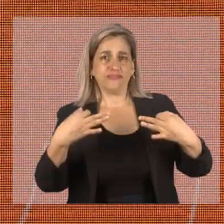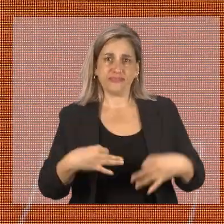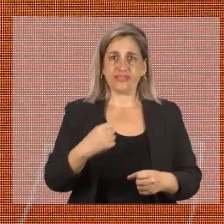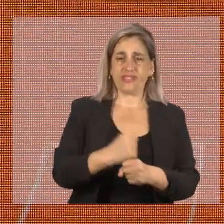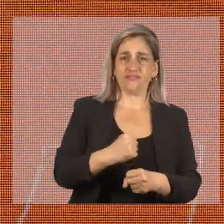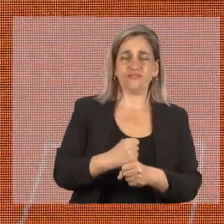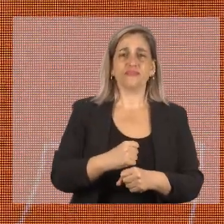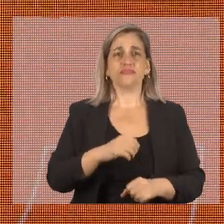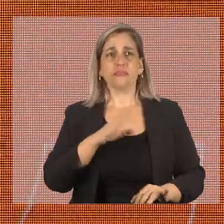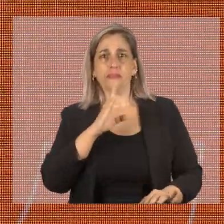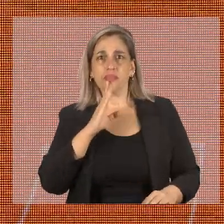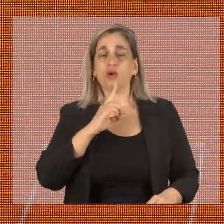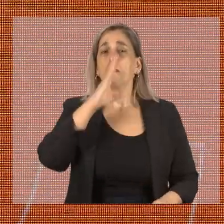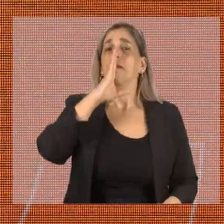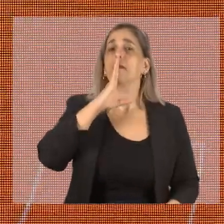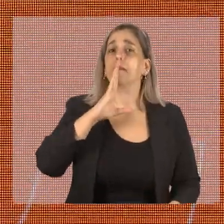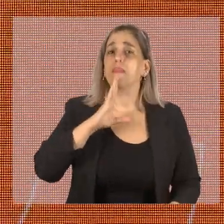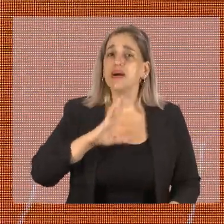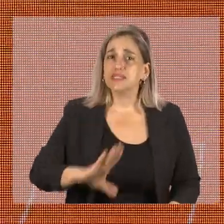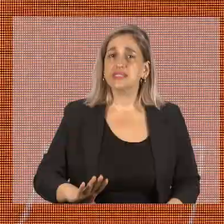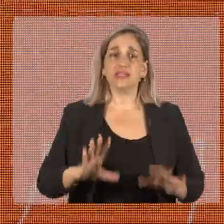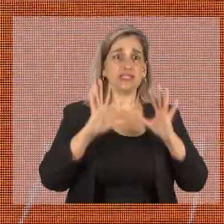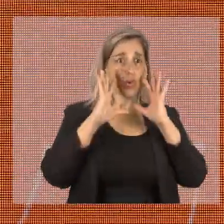prudencia, con paciencia,